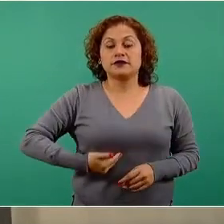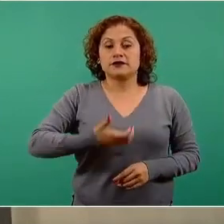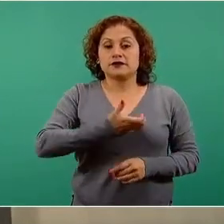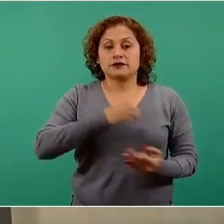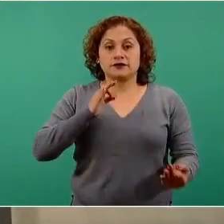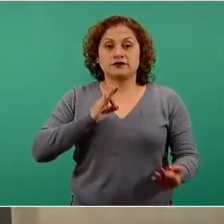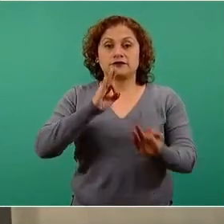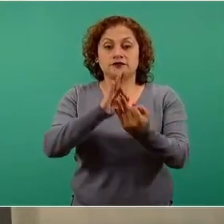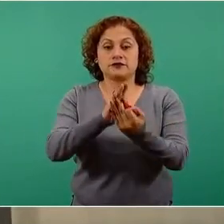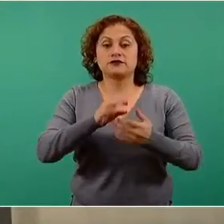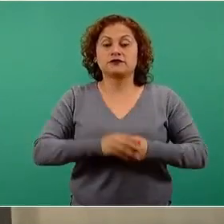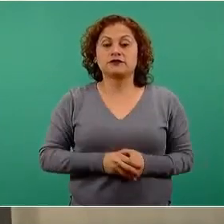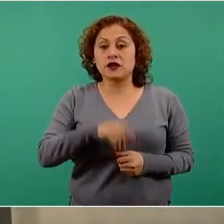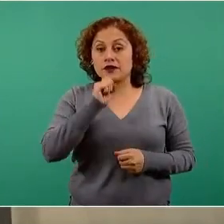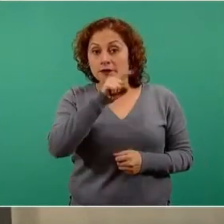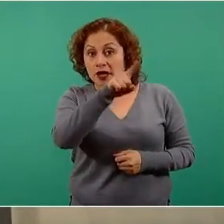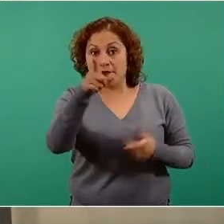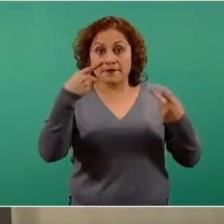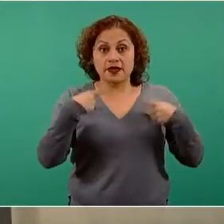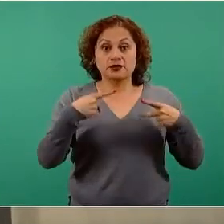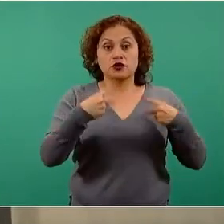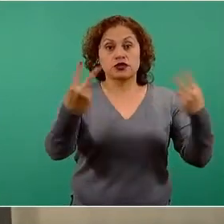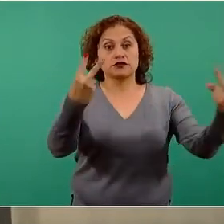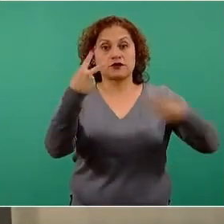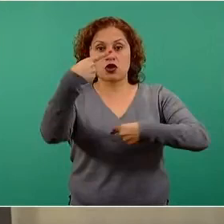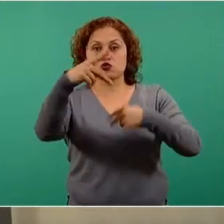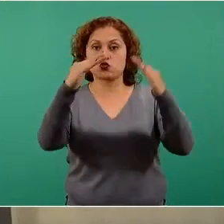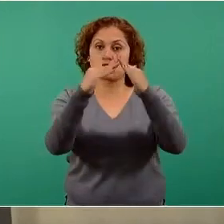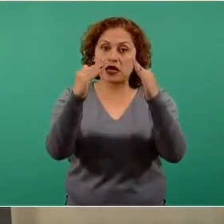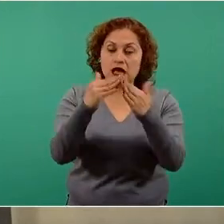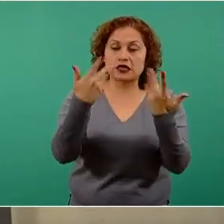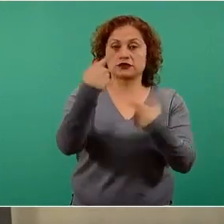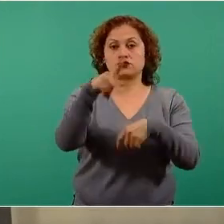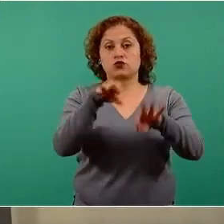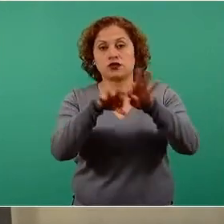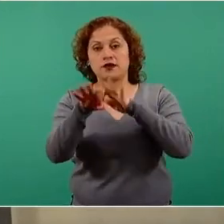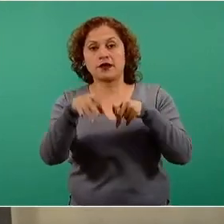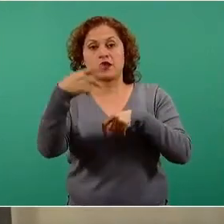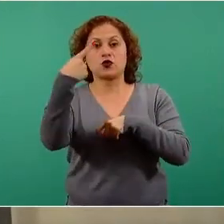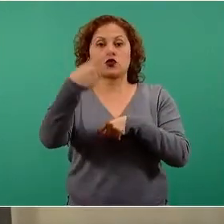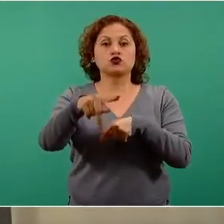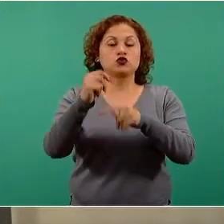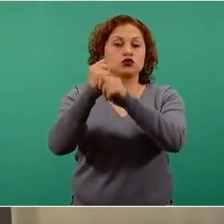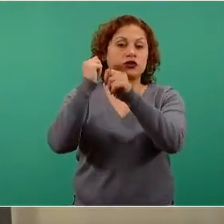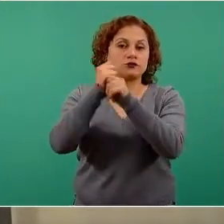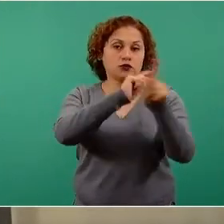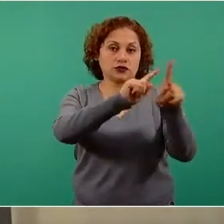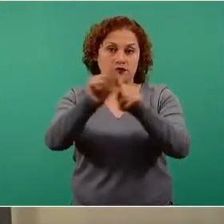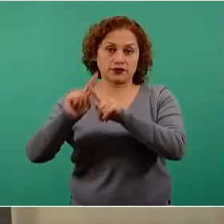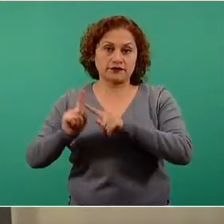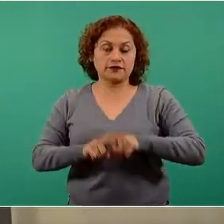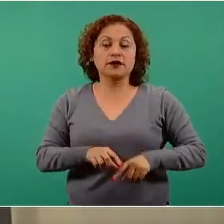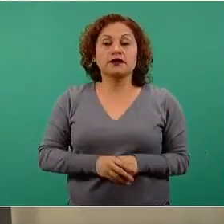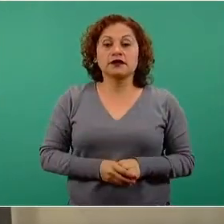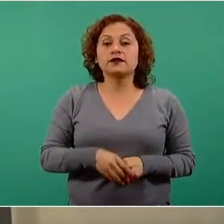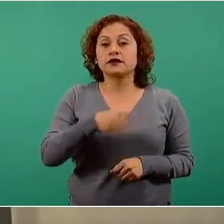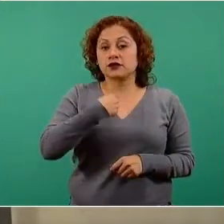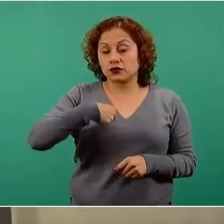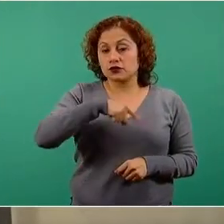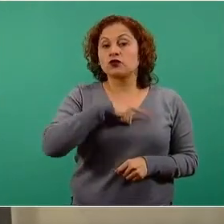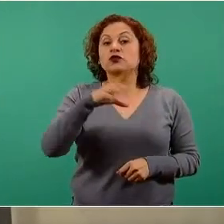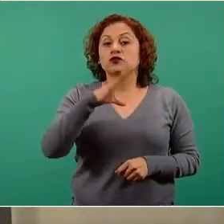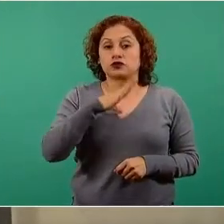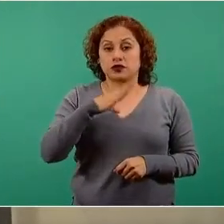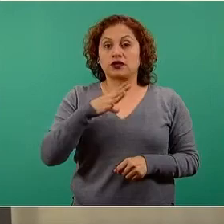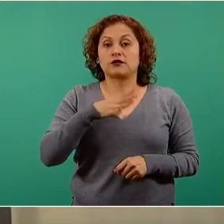o vean en sus casas, sus trabajos, el transporte. Tenemos aquí el informe del avance diario del